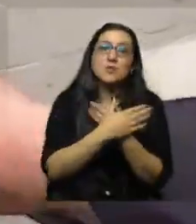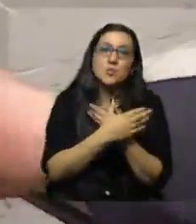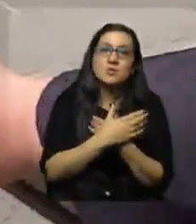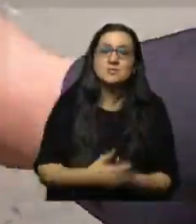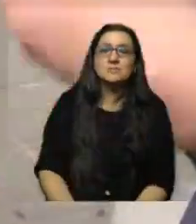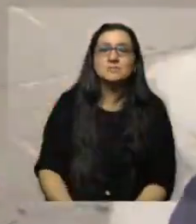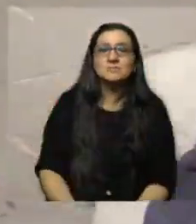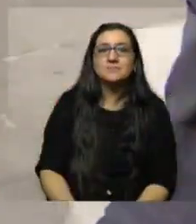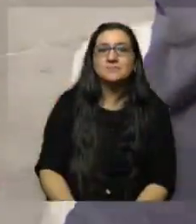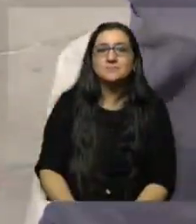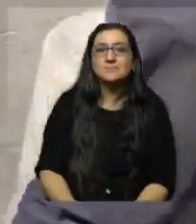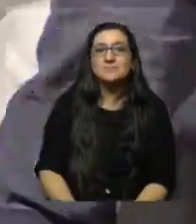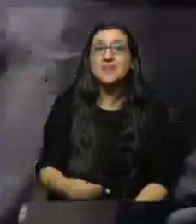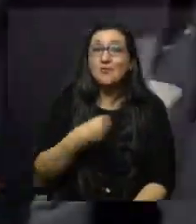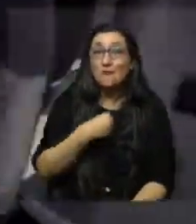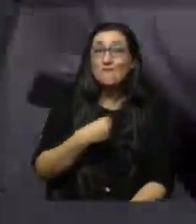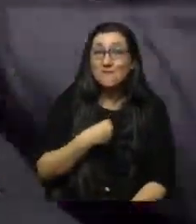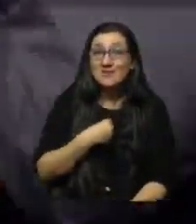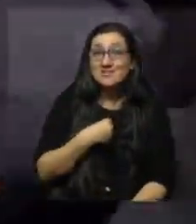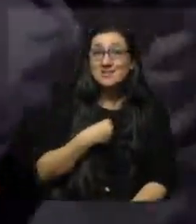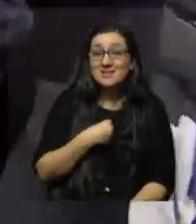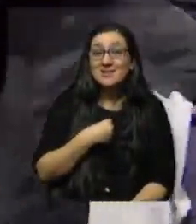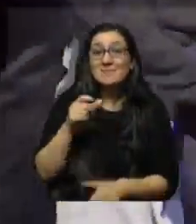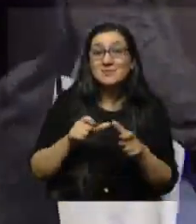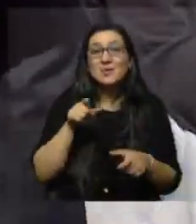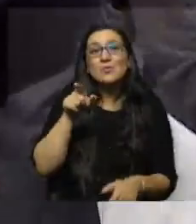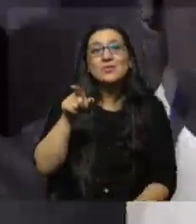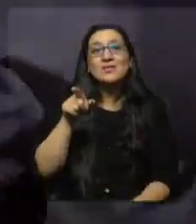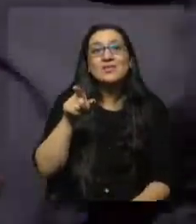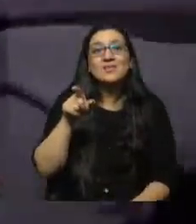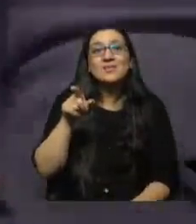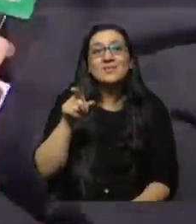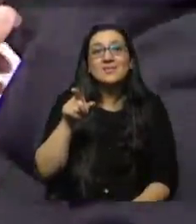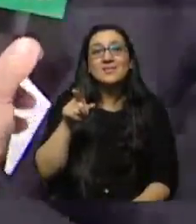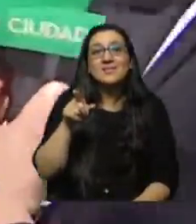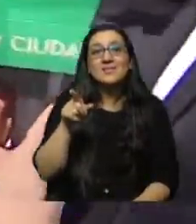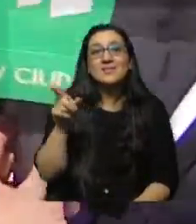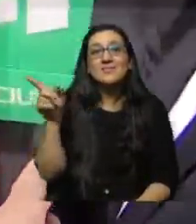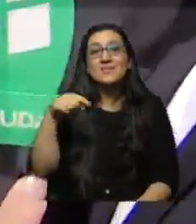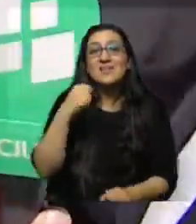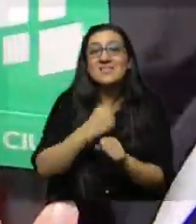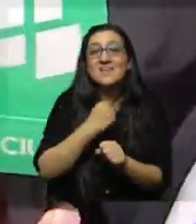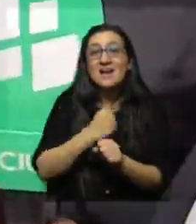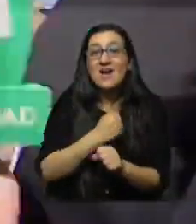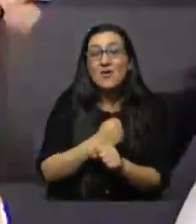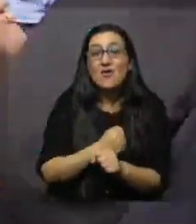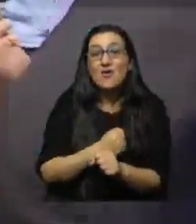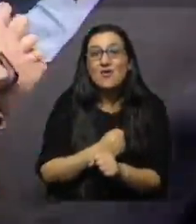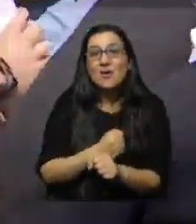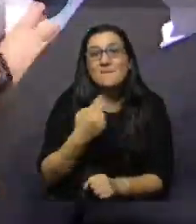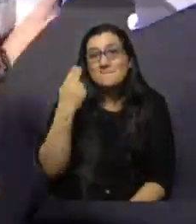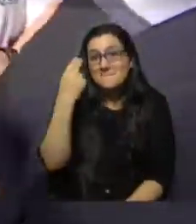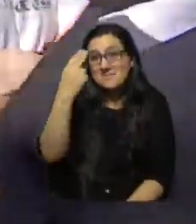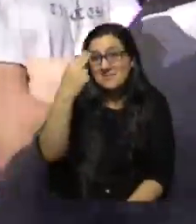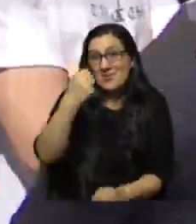Darwin. ¿Le tiene fe la gente al Darwin Núñez? Acá otro compañero. ¿Viene de trabajo? ¿Hicieron un espacio? Permiso